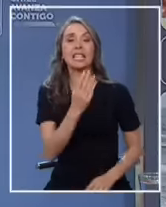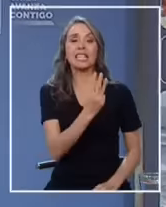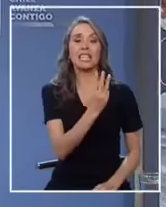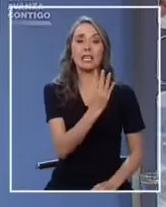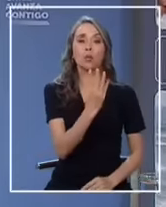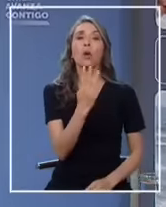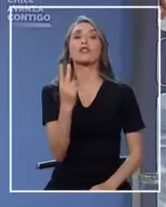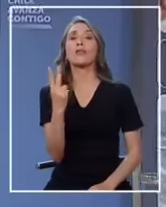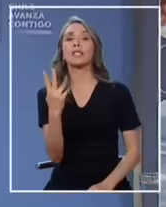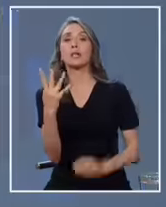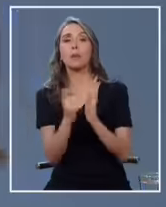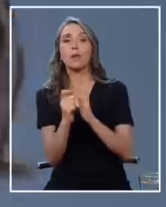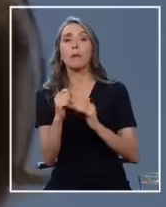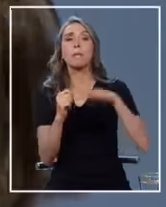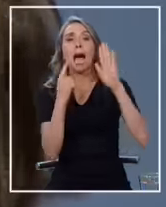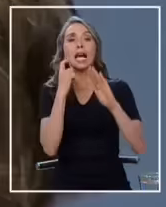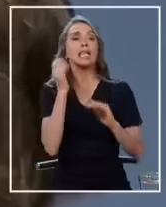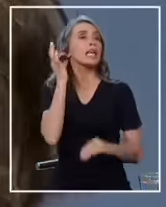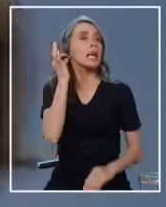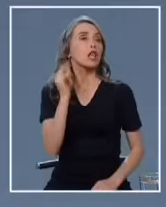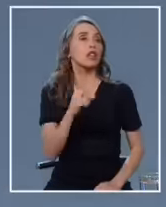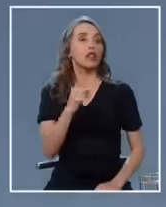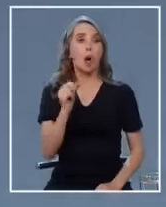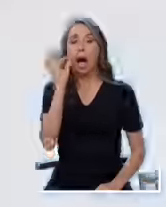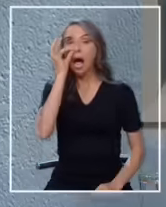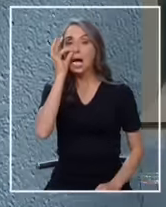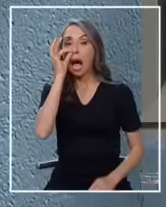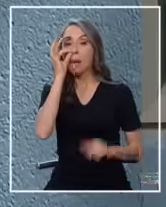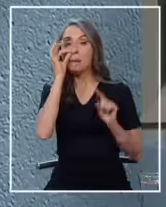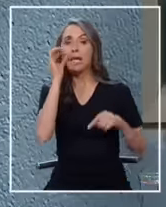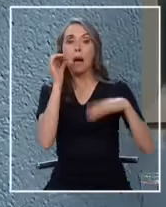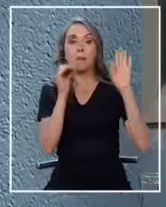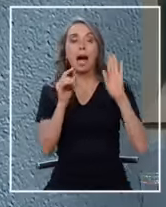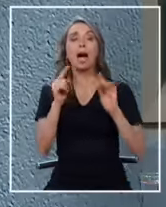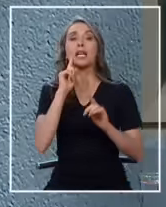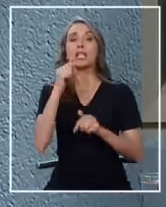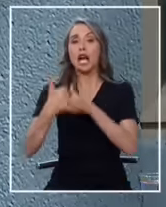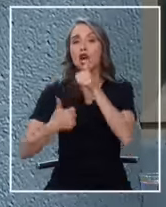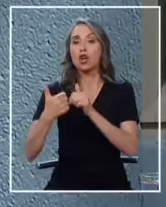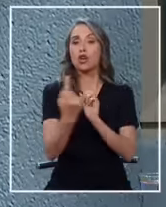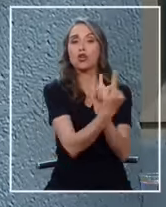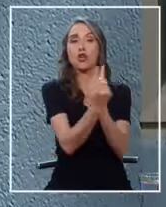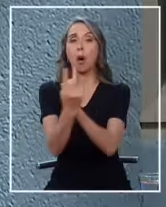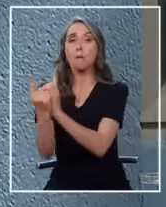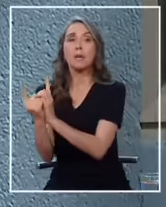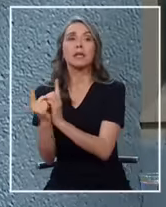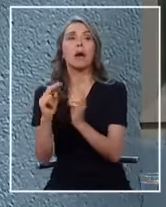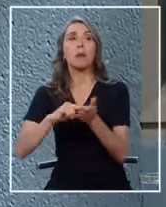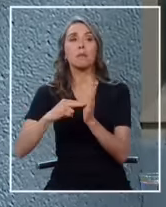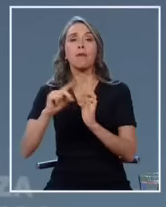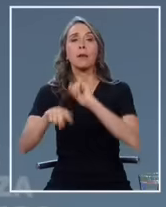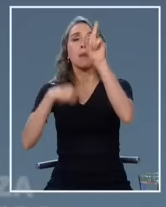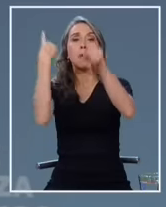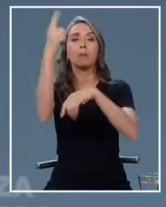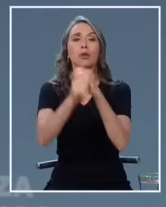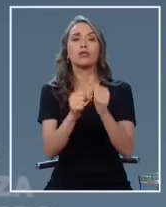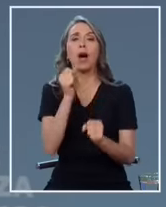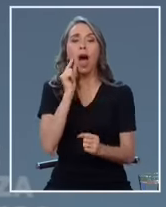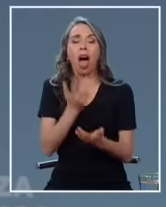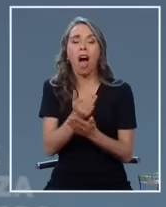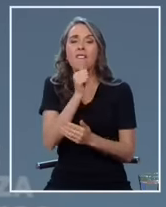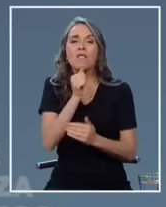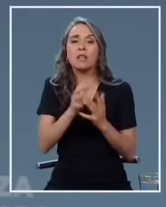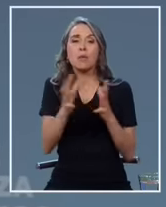puntos sobre las ministras Carolina Toá y Camila Vallejo. Con quienes compita, eso es un problema del próximo año. Queda mucho tiempo,